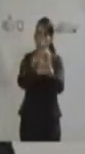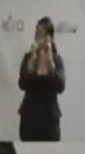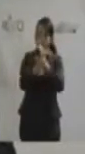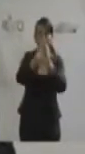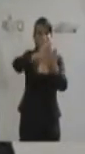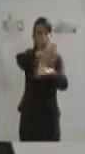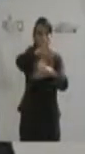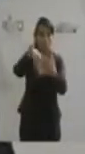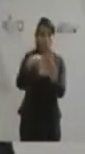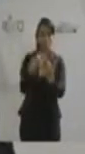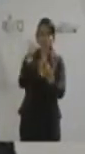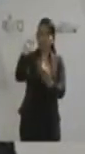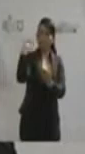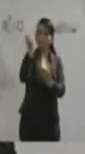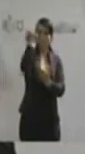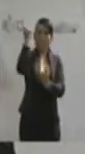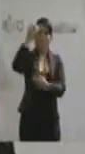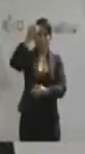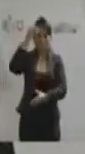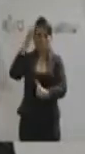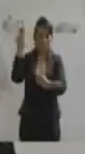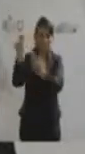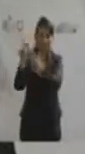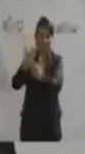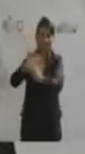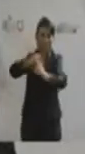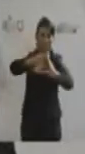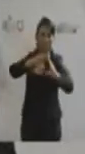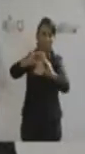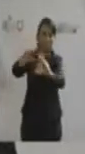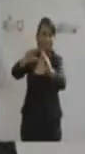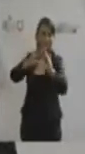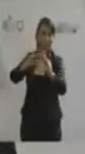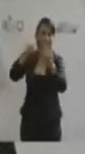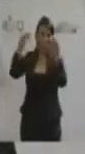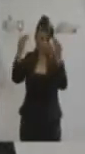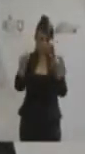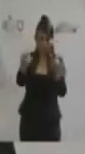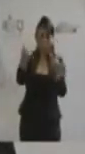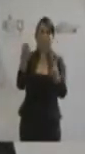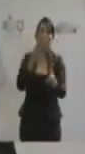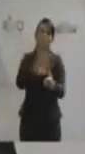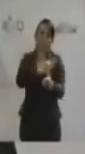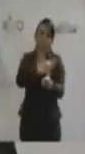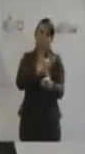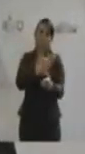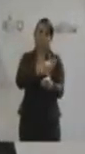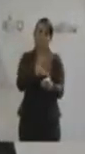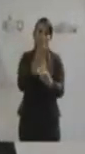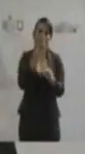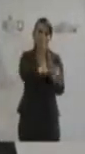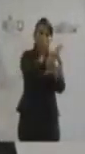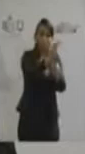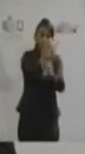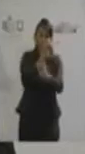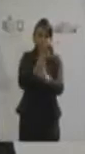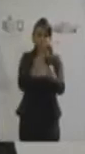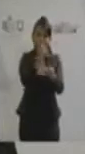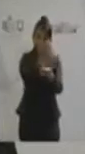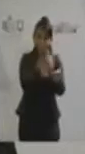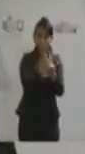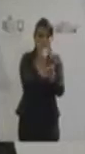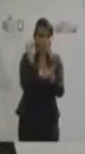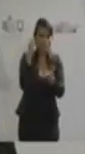elementos necesarios, con la capacitación suficiente para hacer esa noble labor de cuidarnos a todos los queretanos. Les vamos a